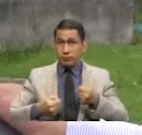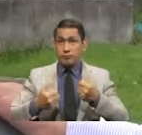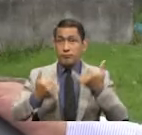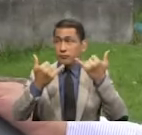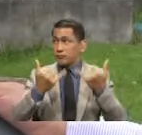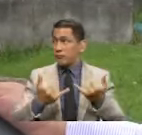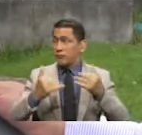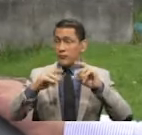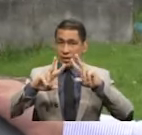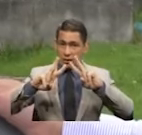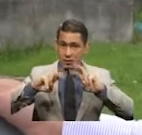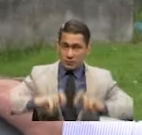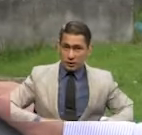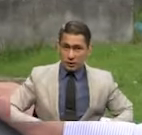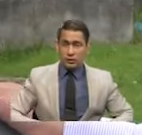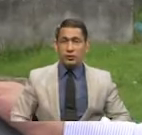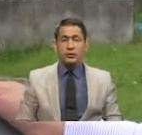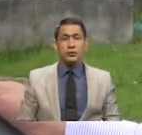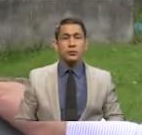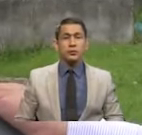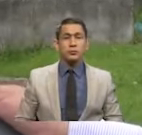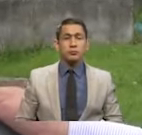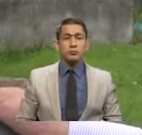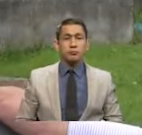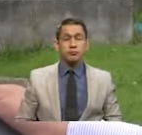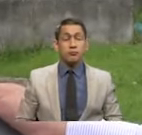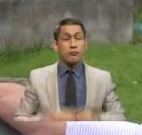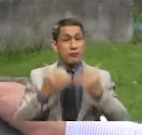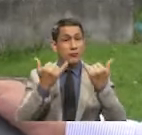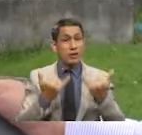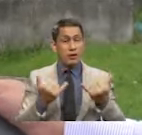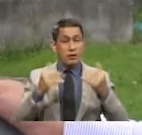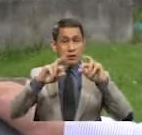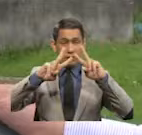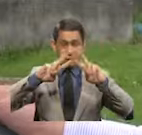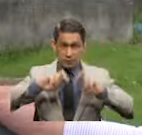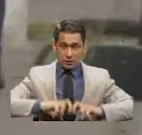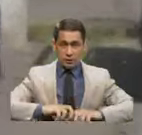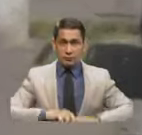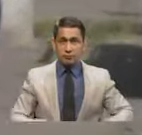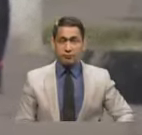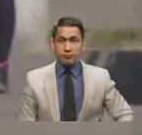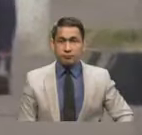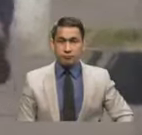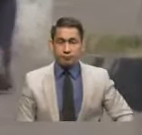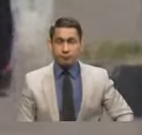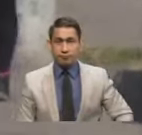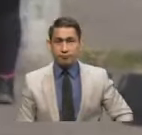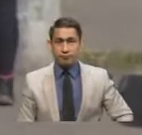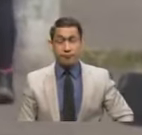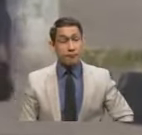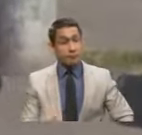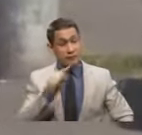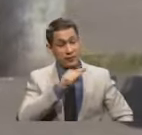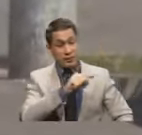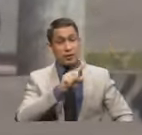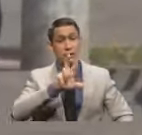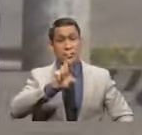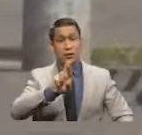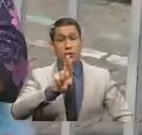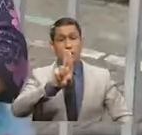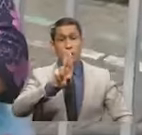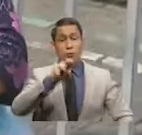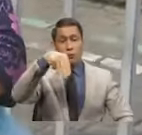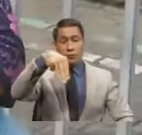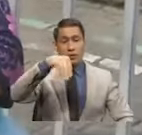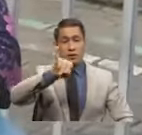se está realizando el trámite correspondiente y las diligencias investigativas para poder esclarecer el caso. El hecho se registró en el cantón Rumiñahui y las madres de